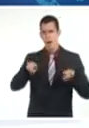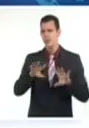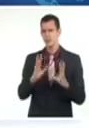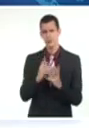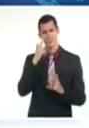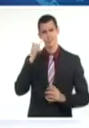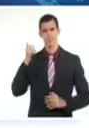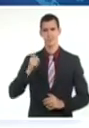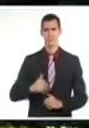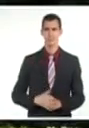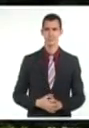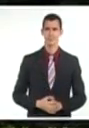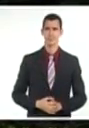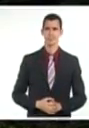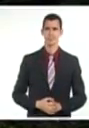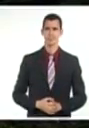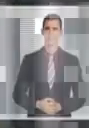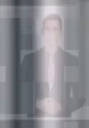lectores agradecidos.